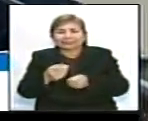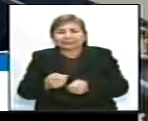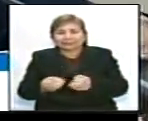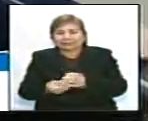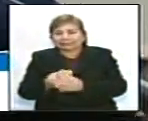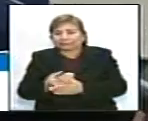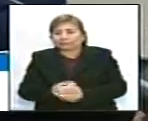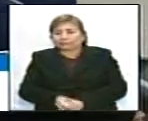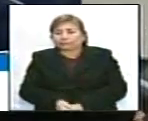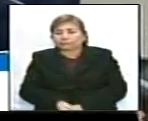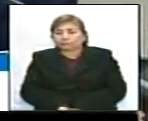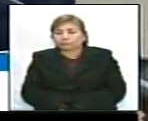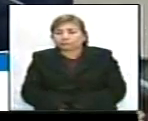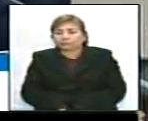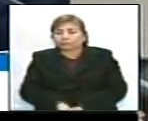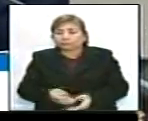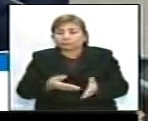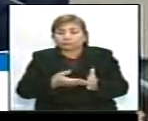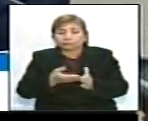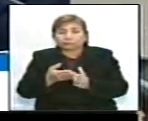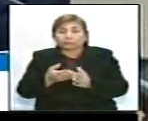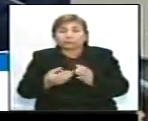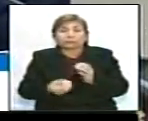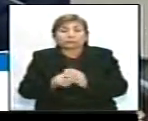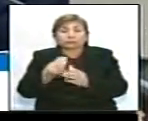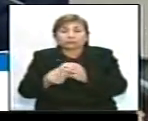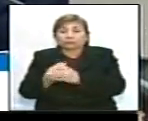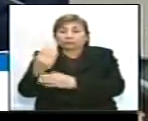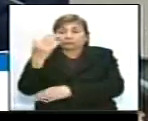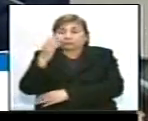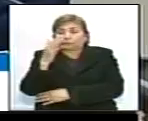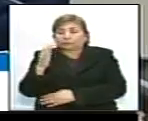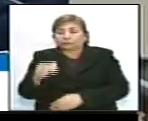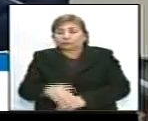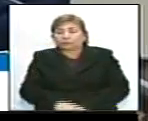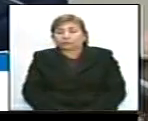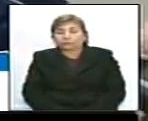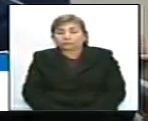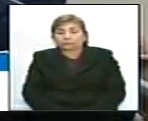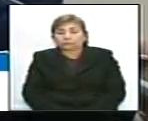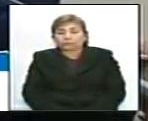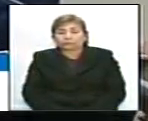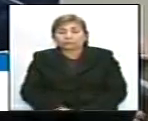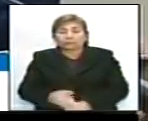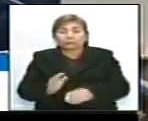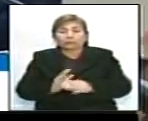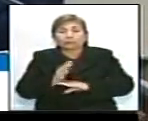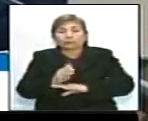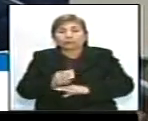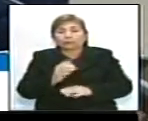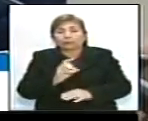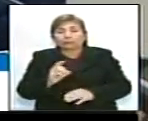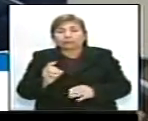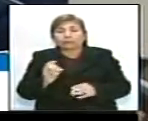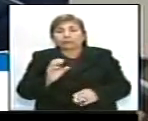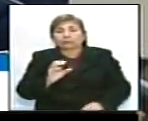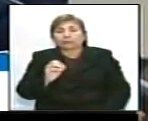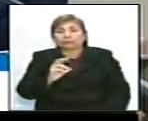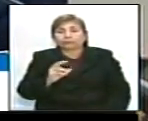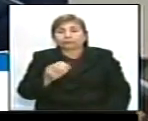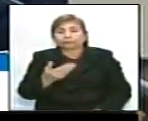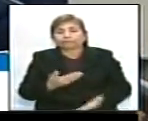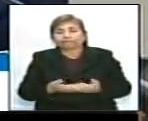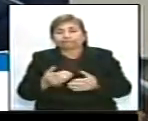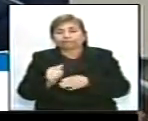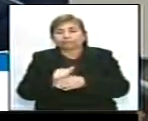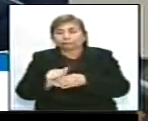¿no? A través de plantaciones forestales con 2 millones de hectáreas y a través de mejoras de prácticas en